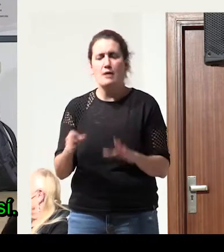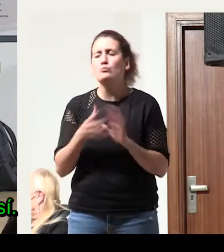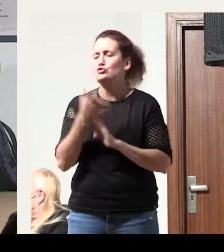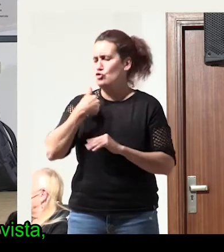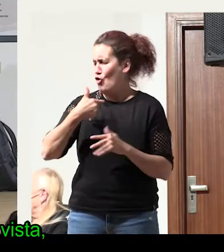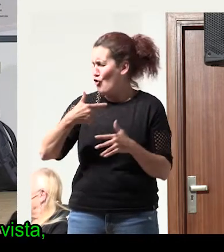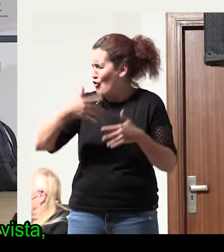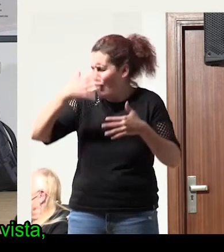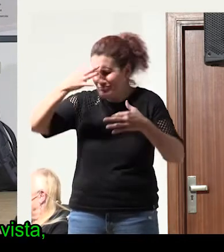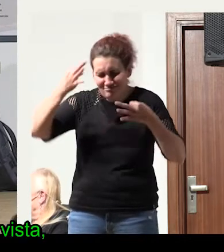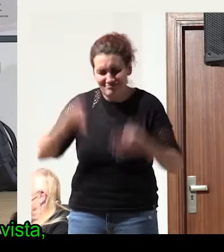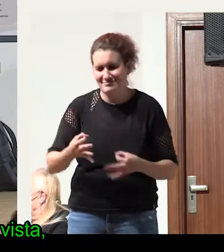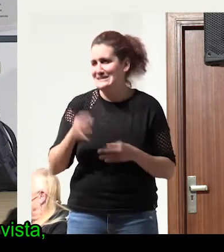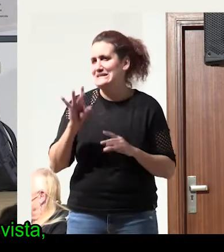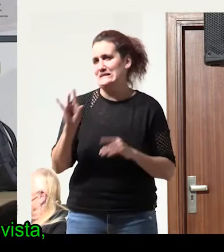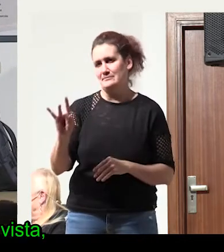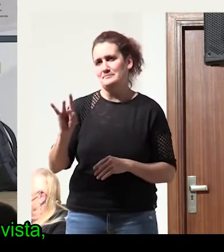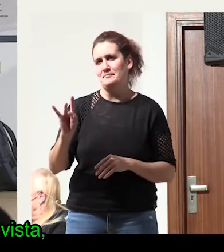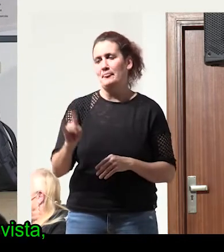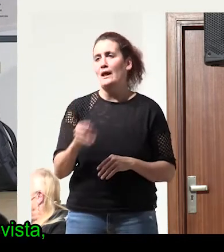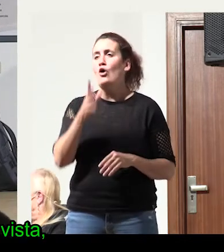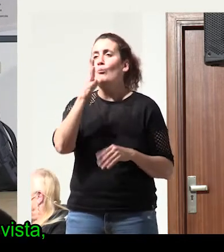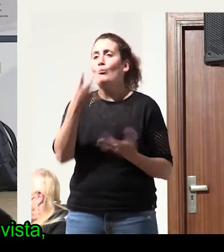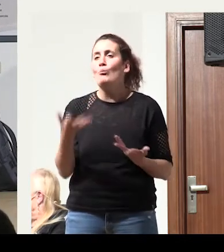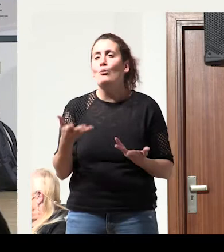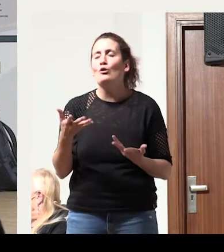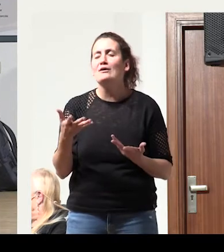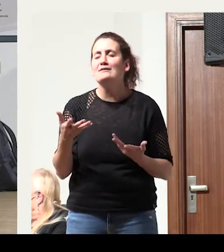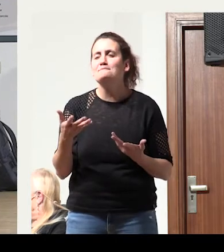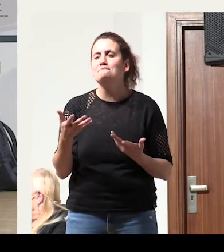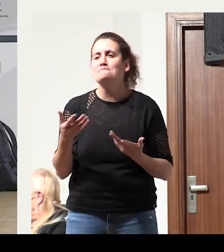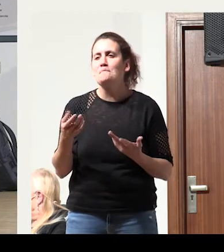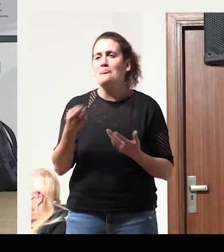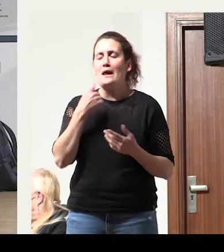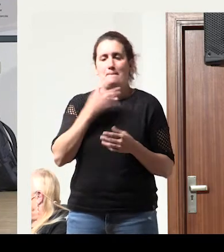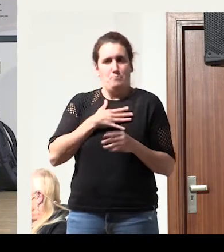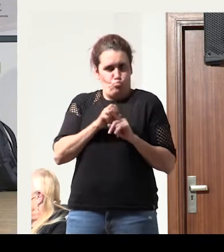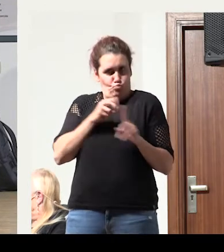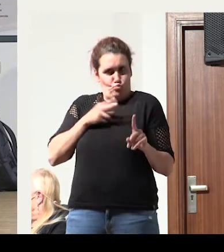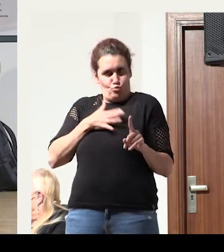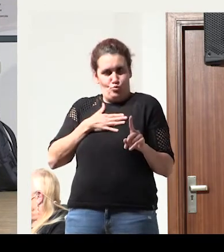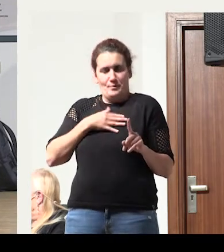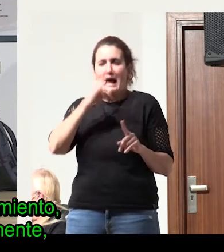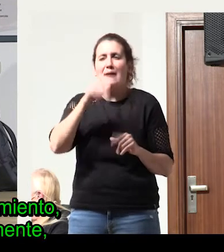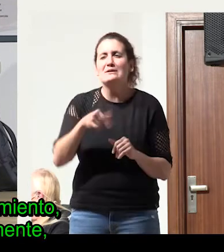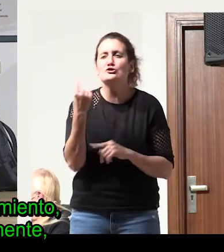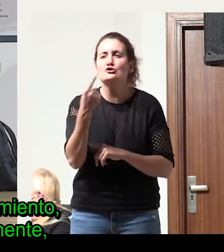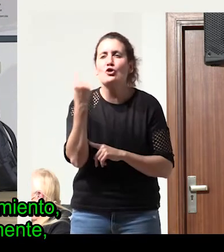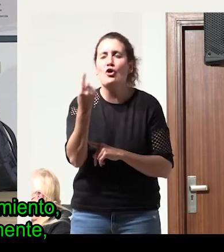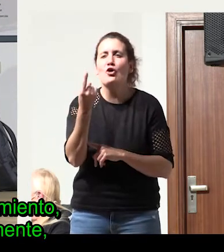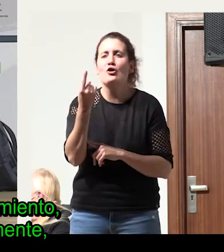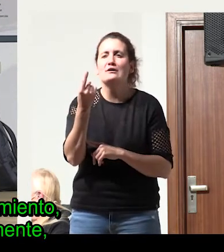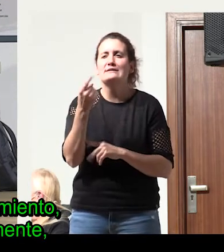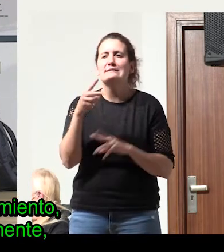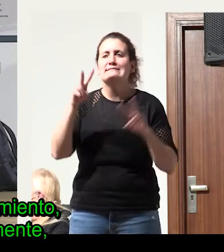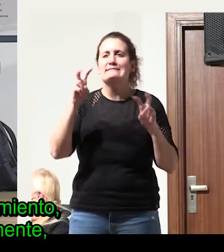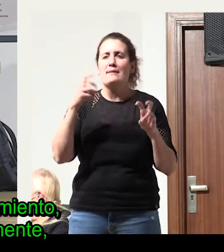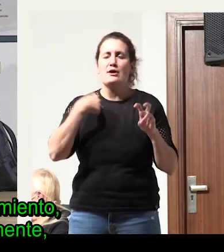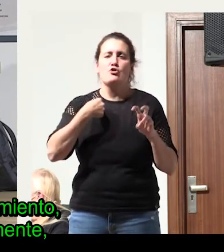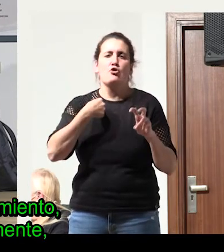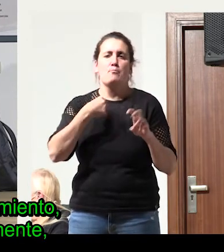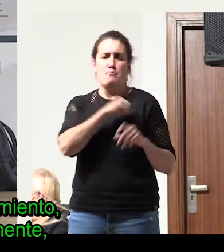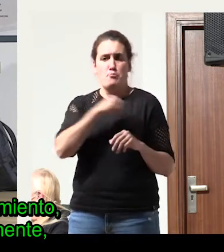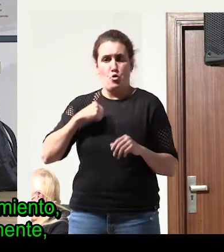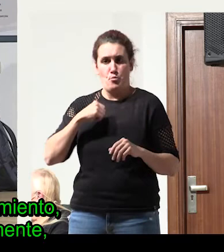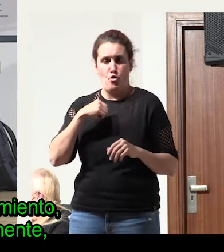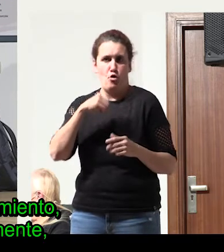qué? Porque cuando, por lo menos desde mi punto de vista, a mí no me interesa solo hablar de este tema para pensar en mi propio envejecimiento, que me interesa mucho